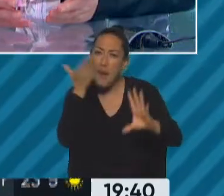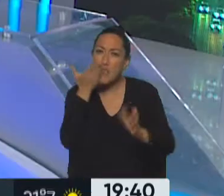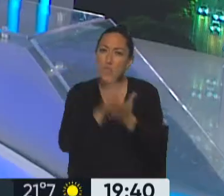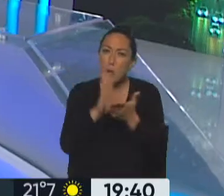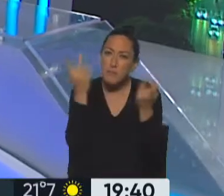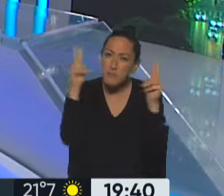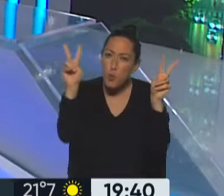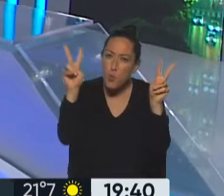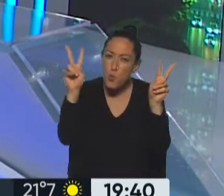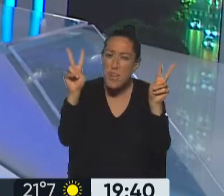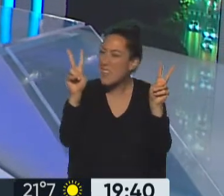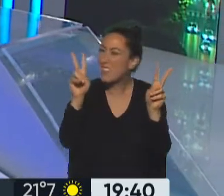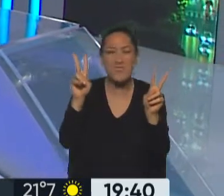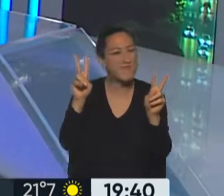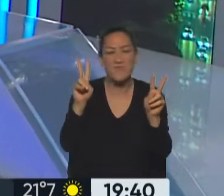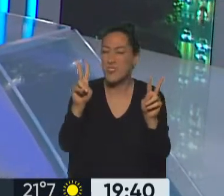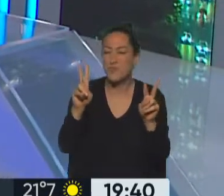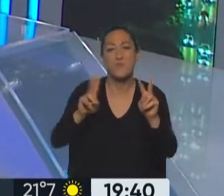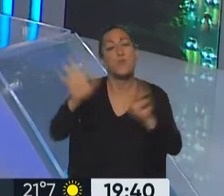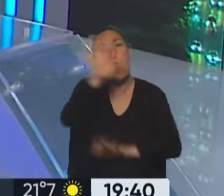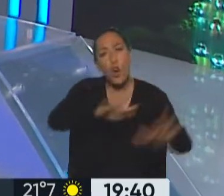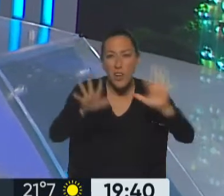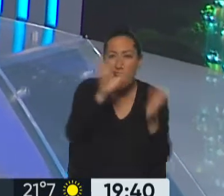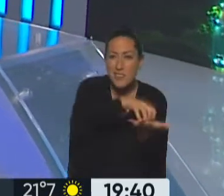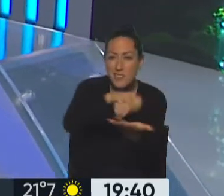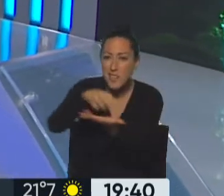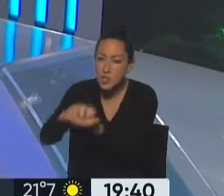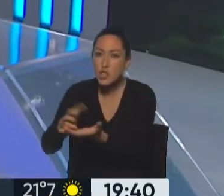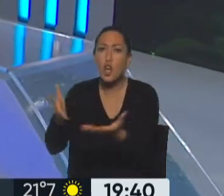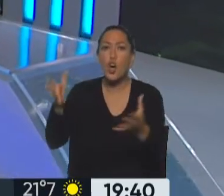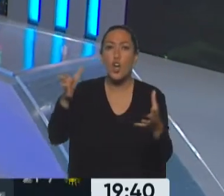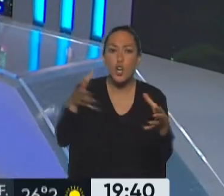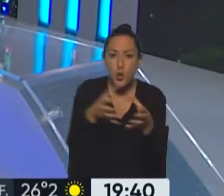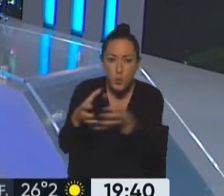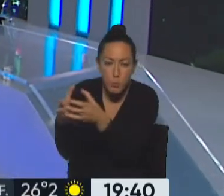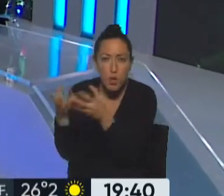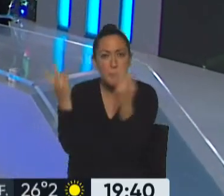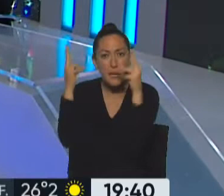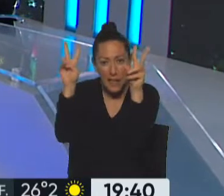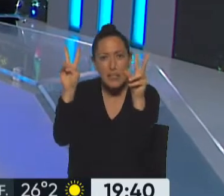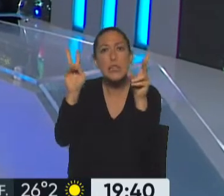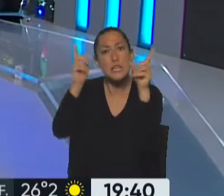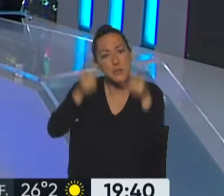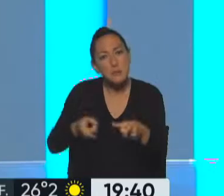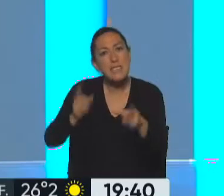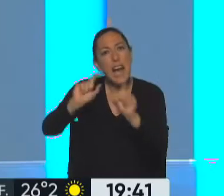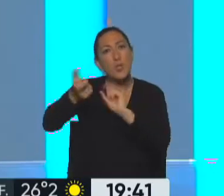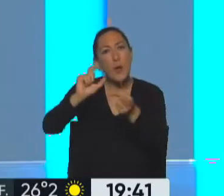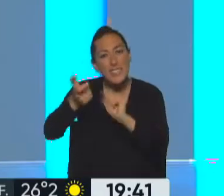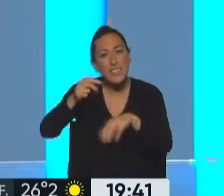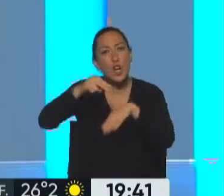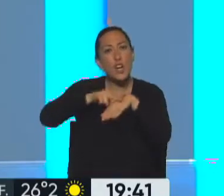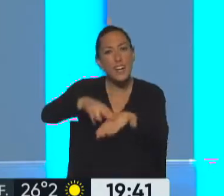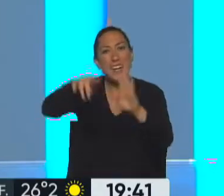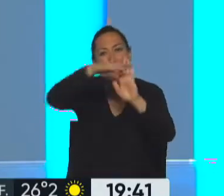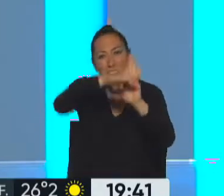organizaciones de las distintas colectividades de migrantes a actualizado unas